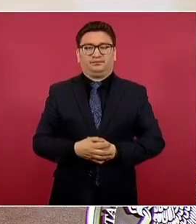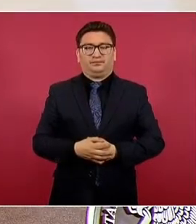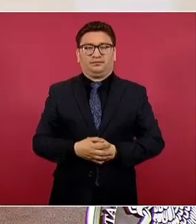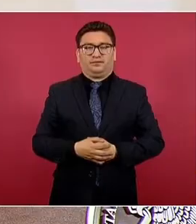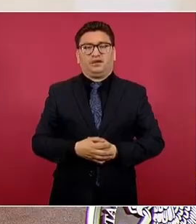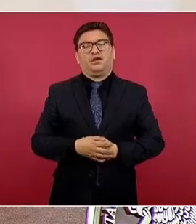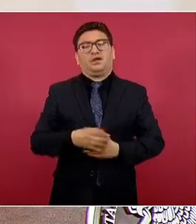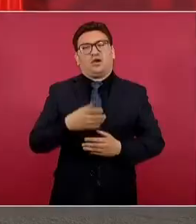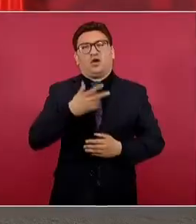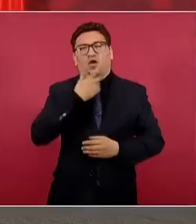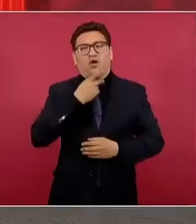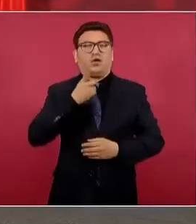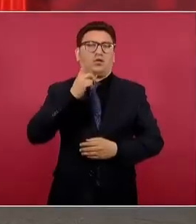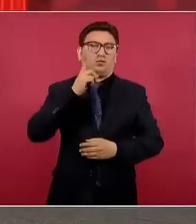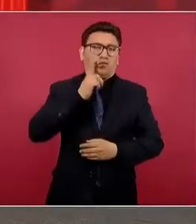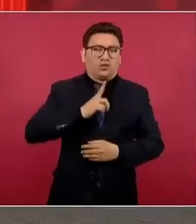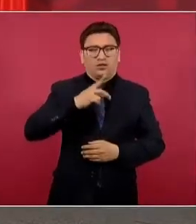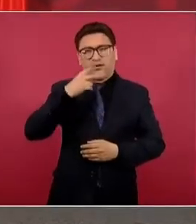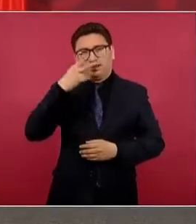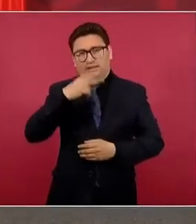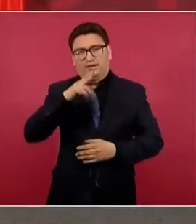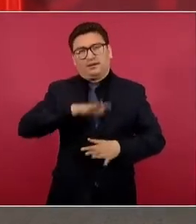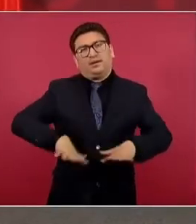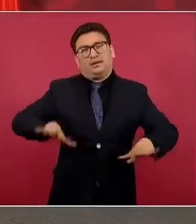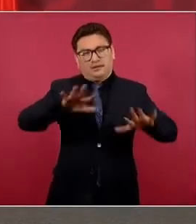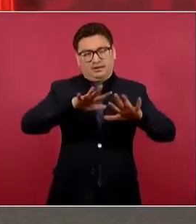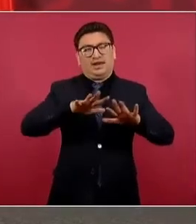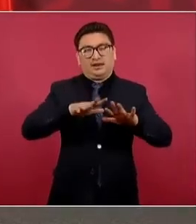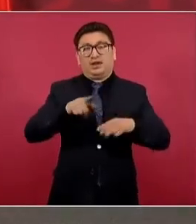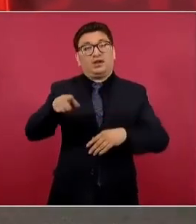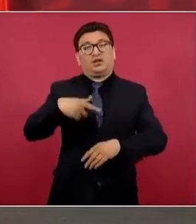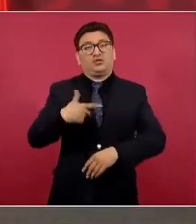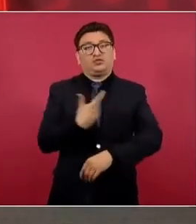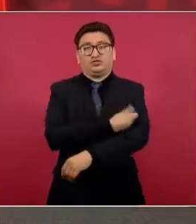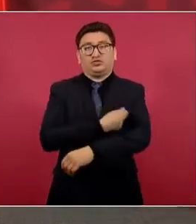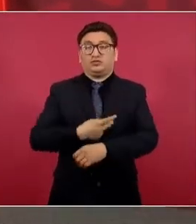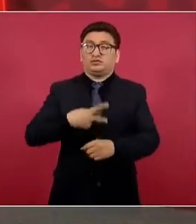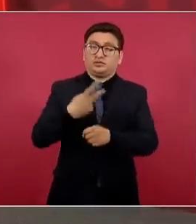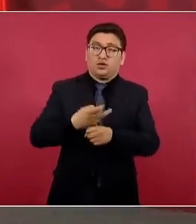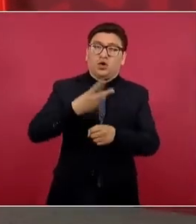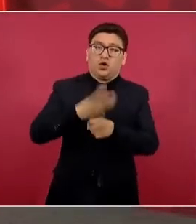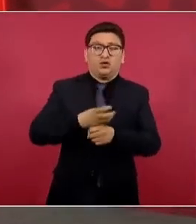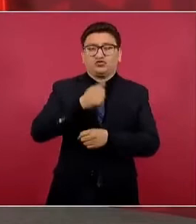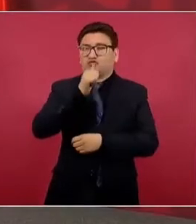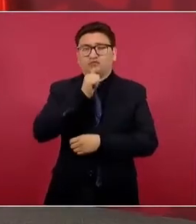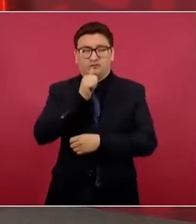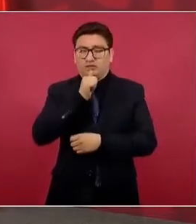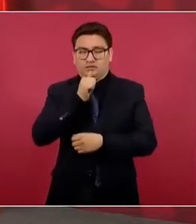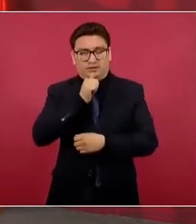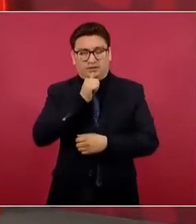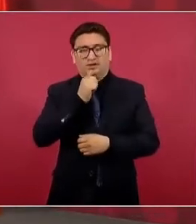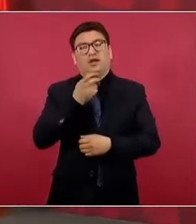mexicanos, mujeres y hombres que no tienen la vacuna de refuerzo. Entonces,